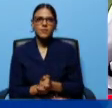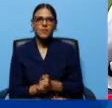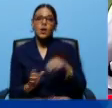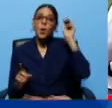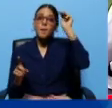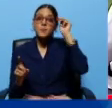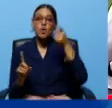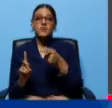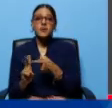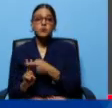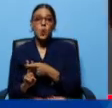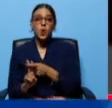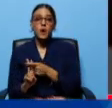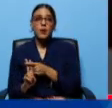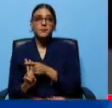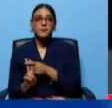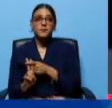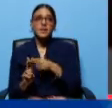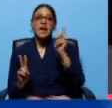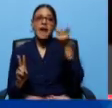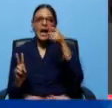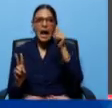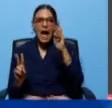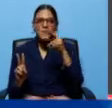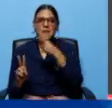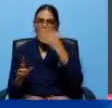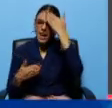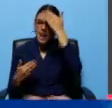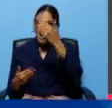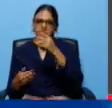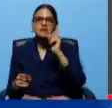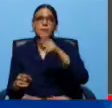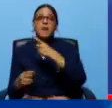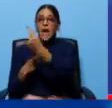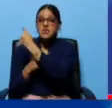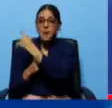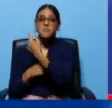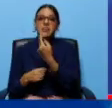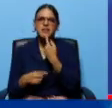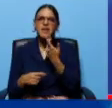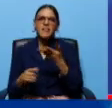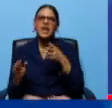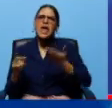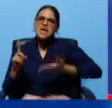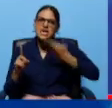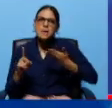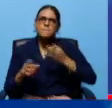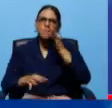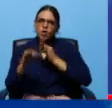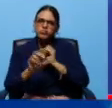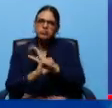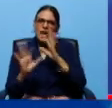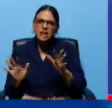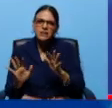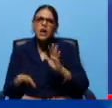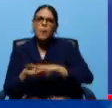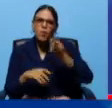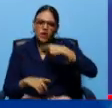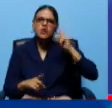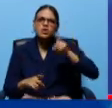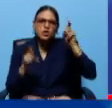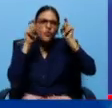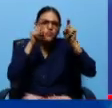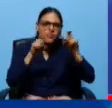profesora Gabriela Jiménez. Me dice Gabriela un dato muy importante, porque tenemos que